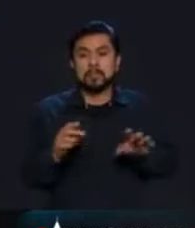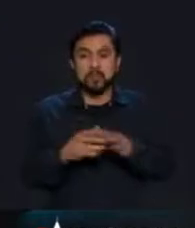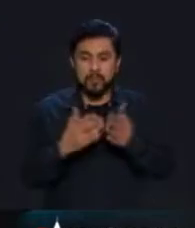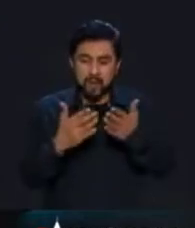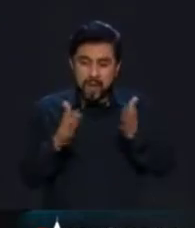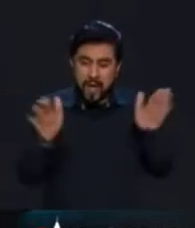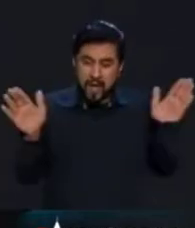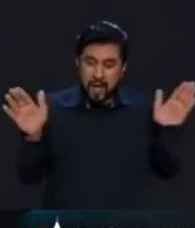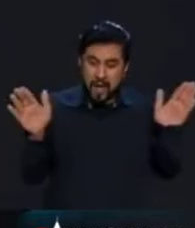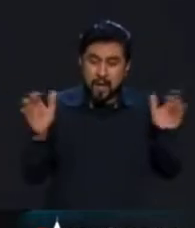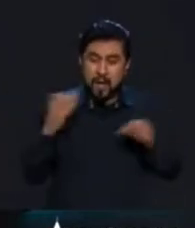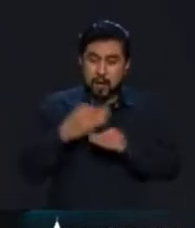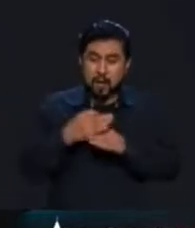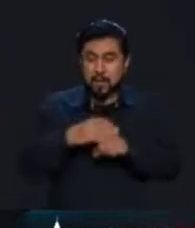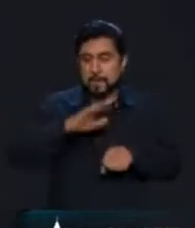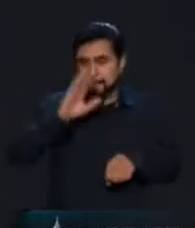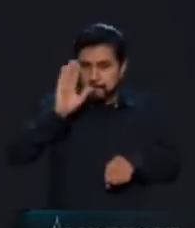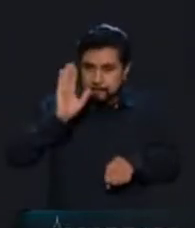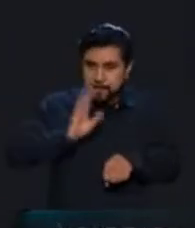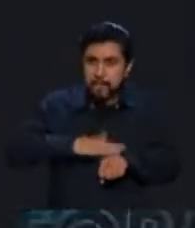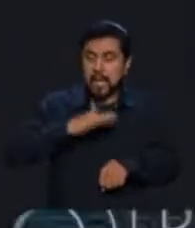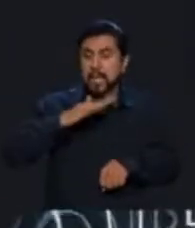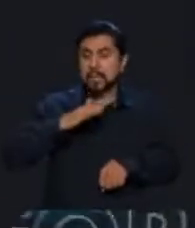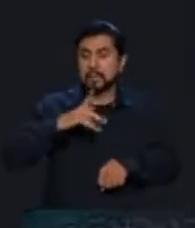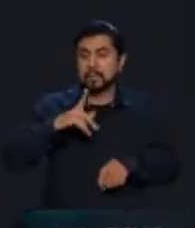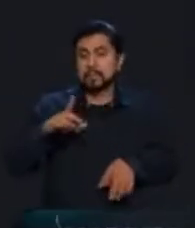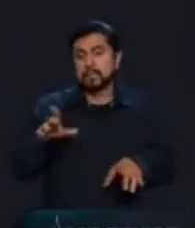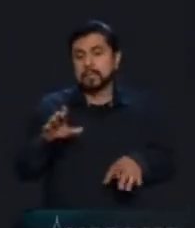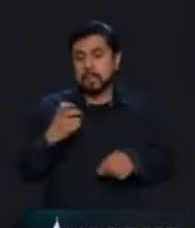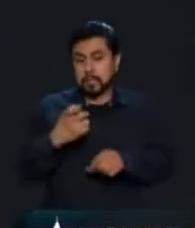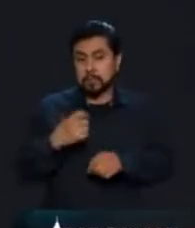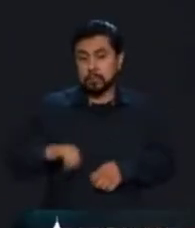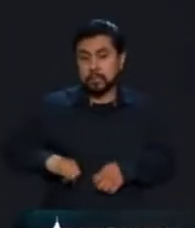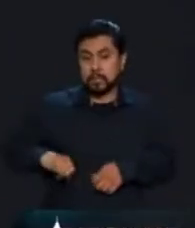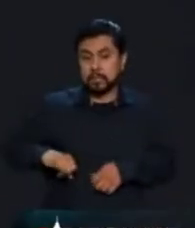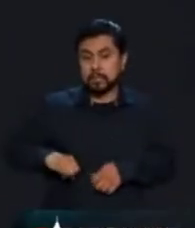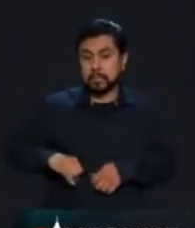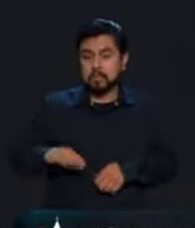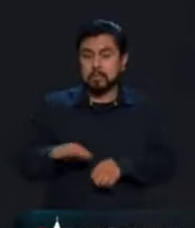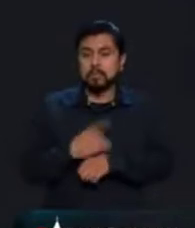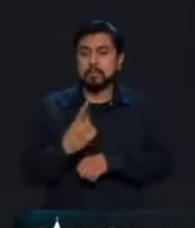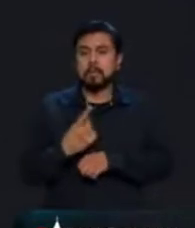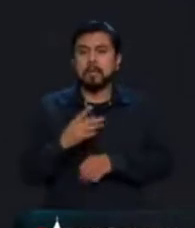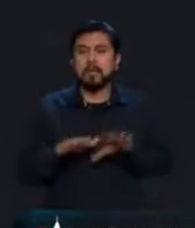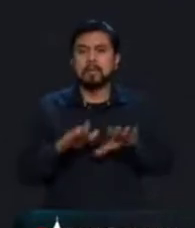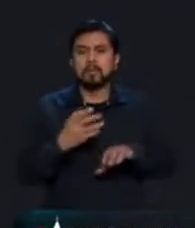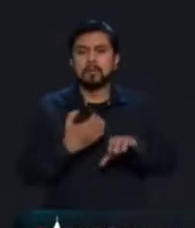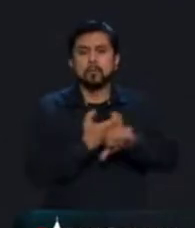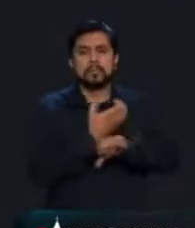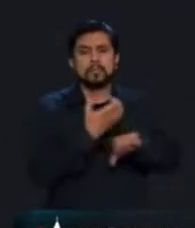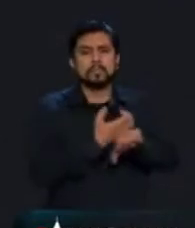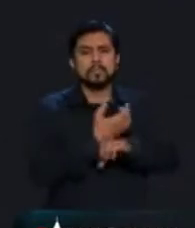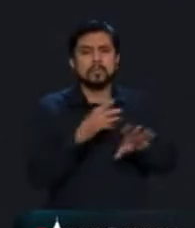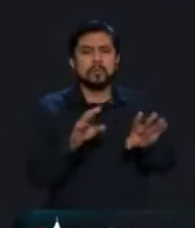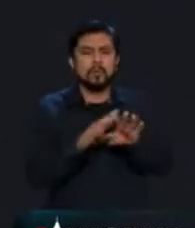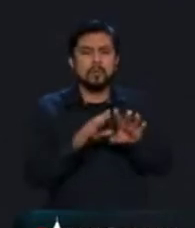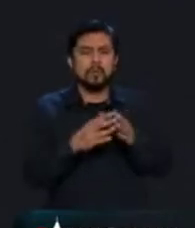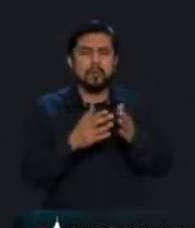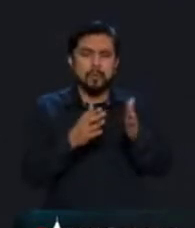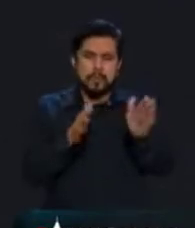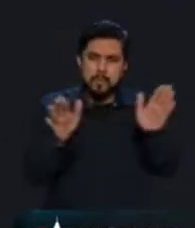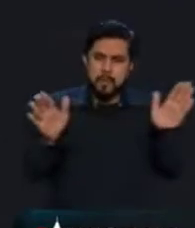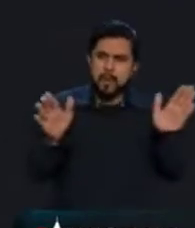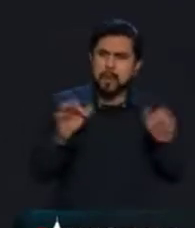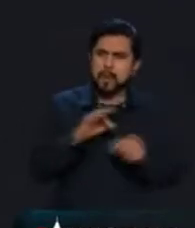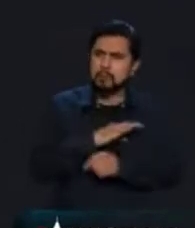más, y eso es es una dinámica interesante, porque regularmente cuando un estado viene tan abierto o hay